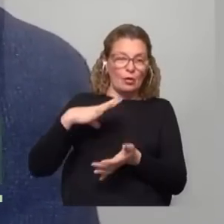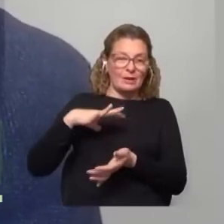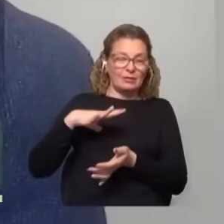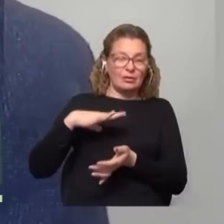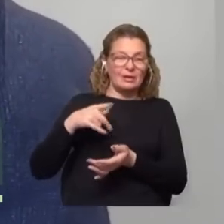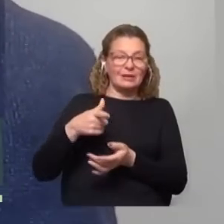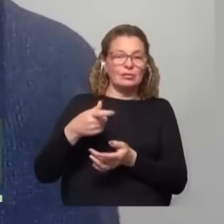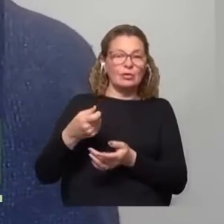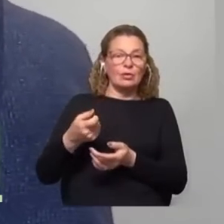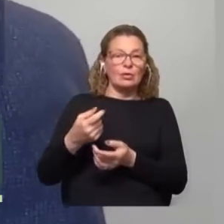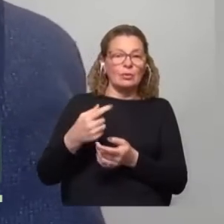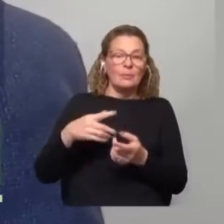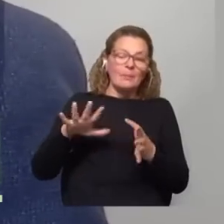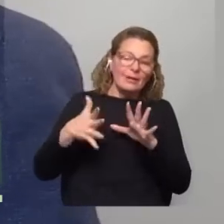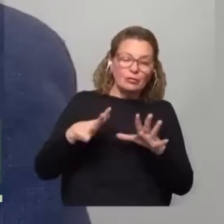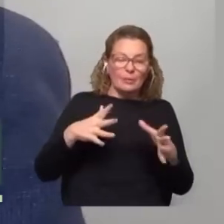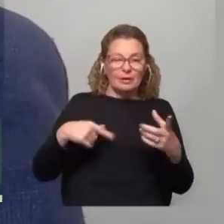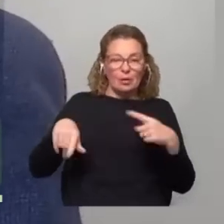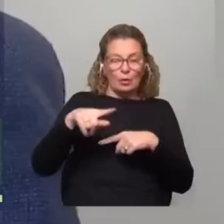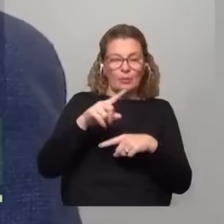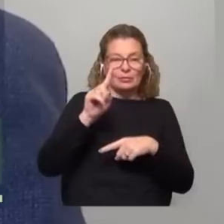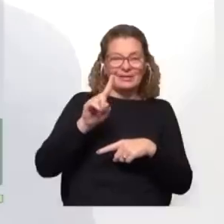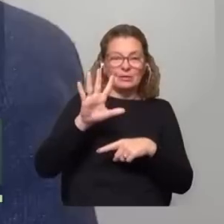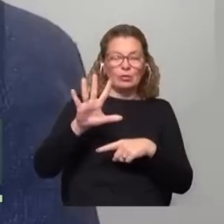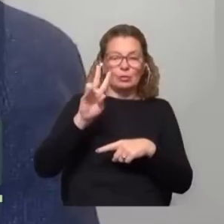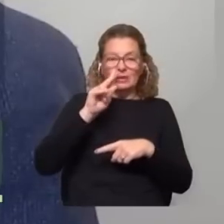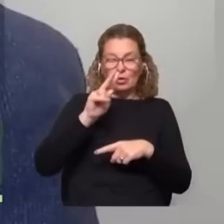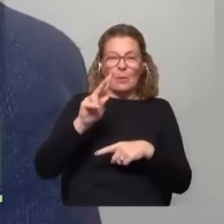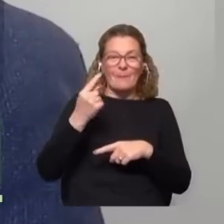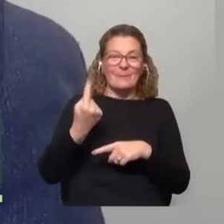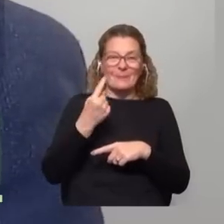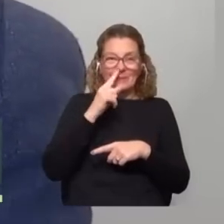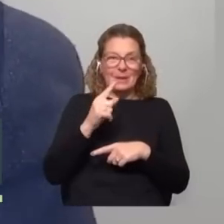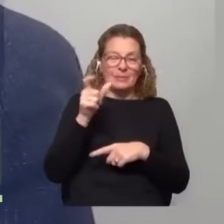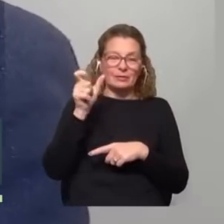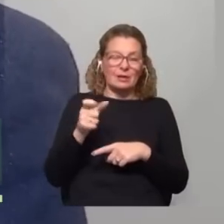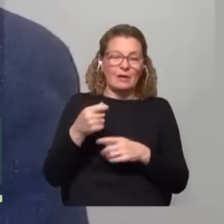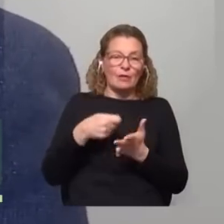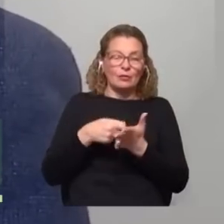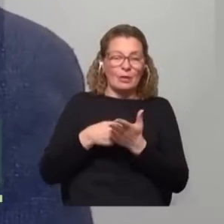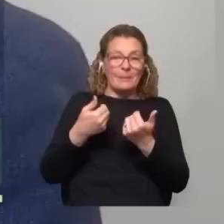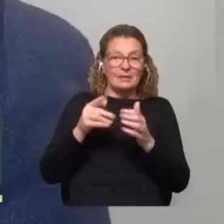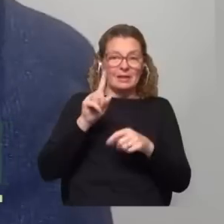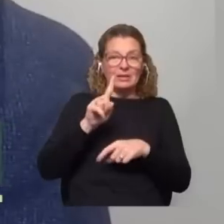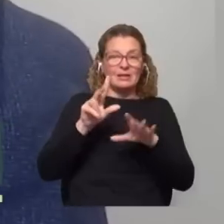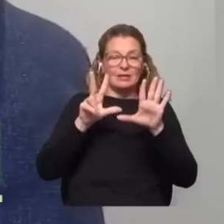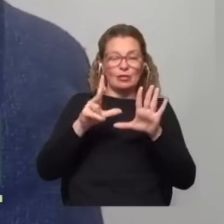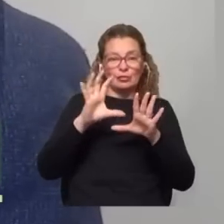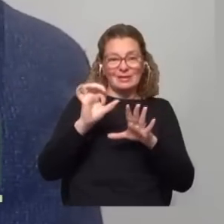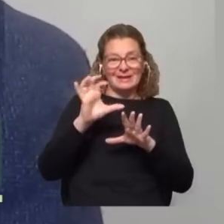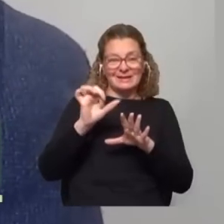eso sería el universo que compone una 152.000 personas la evolución comienza el 18 de septiembre